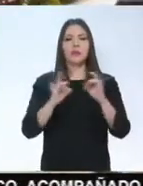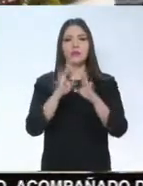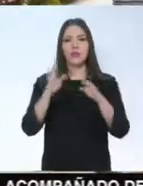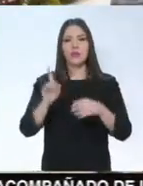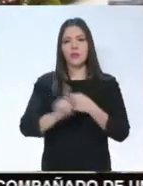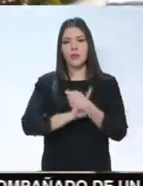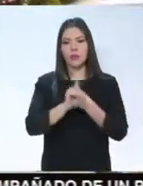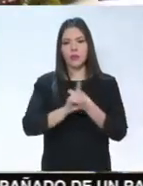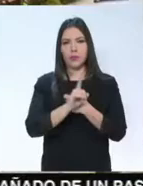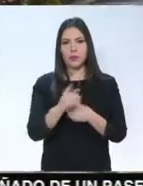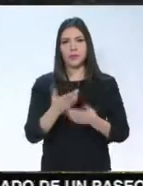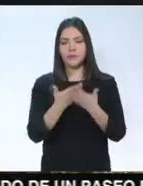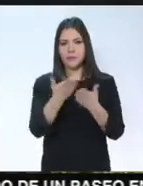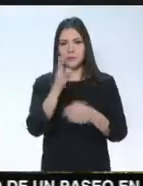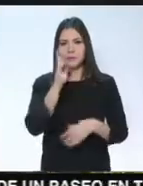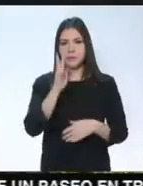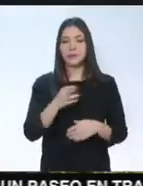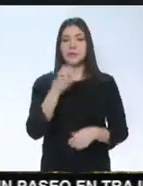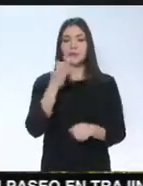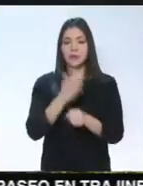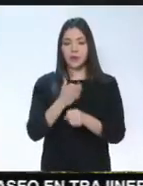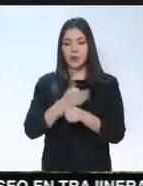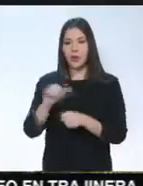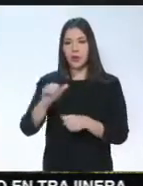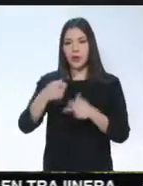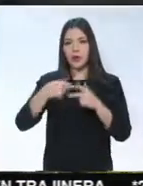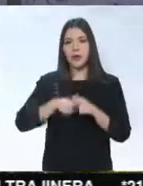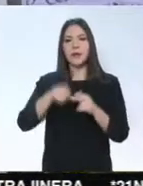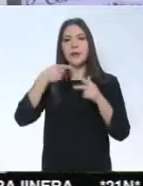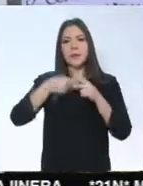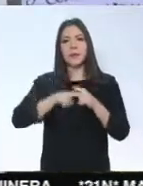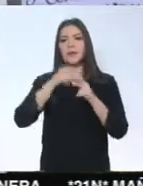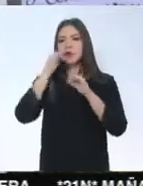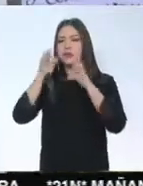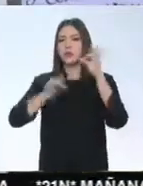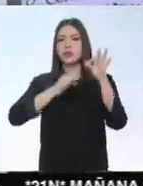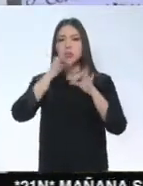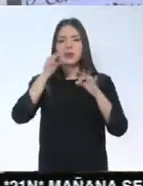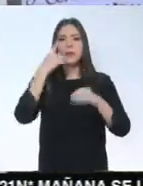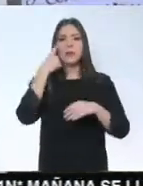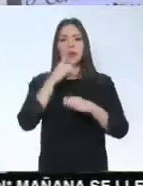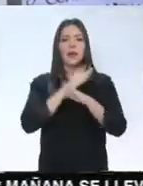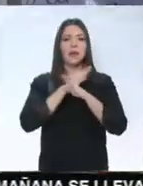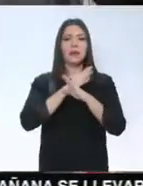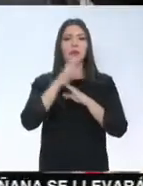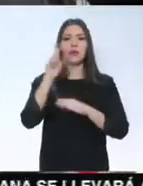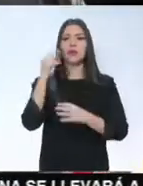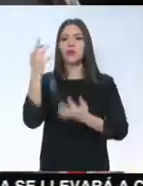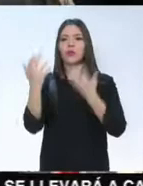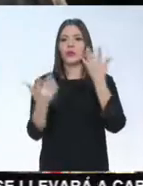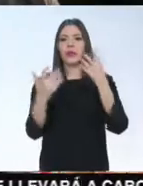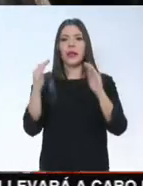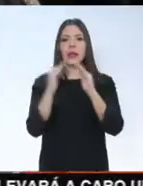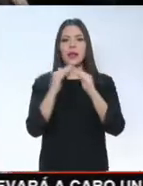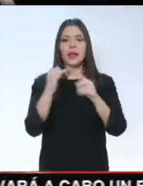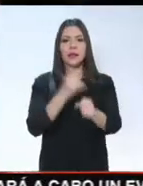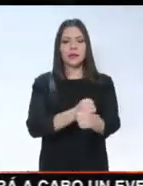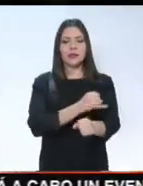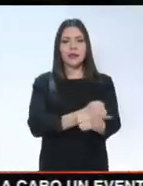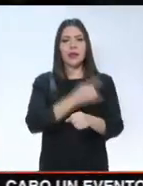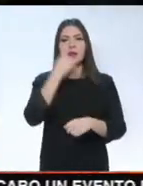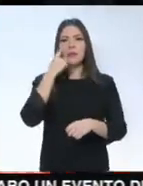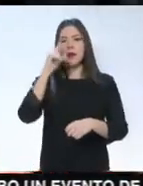A partir de hoy iniciará una campaña de prevención de incendios en viviendas de Iztapalapa. Esto para evitar accidentes como el del